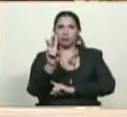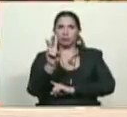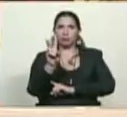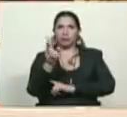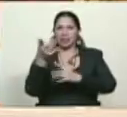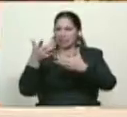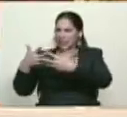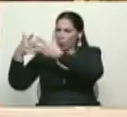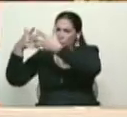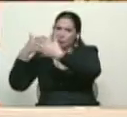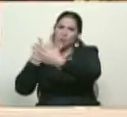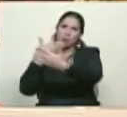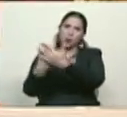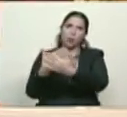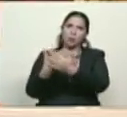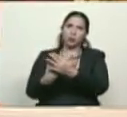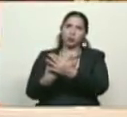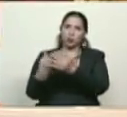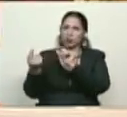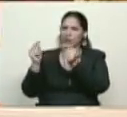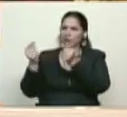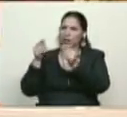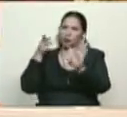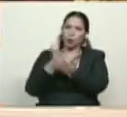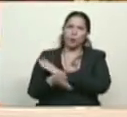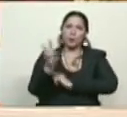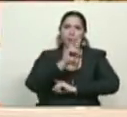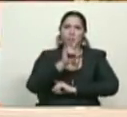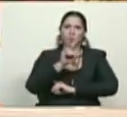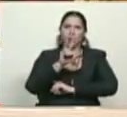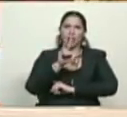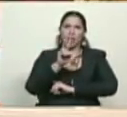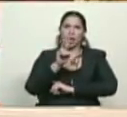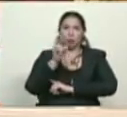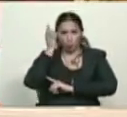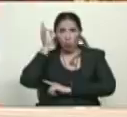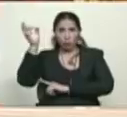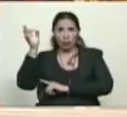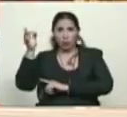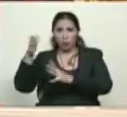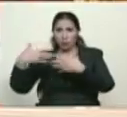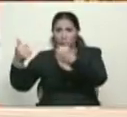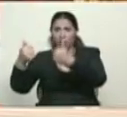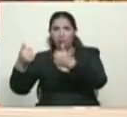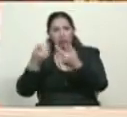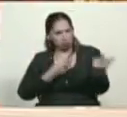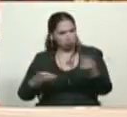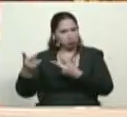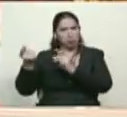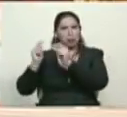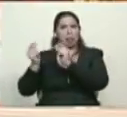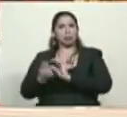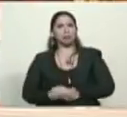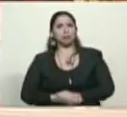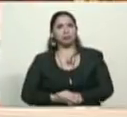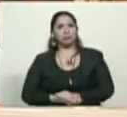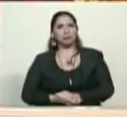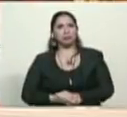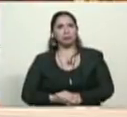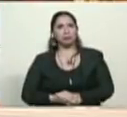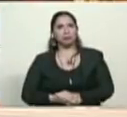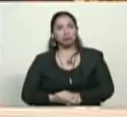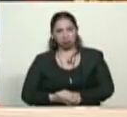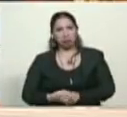Estados Unidos propuso un debate sobre Venezuela del Consejo de Seguridad Bienvenido al debate bienvenido es lo que